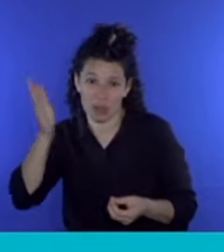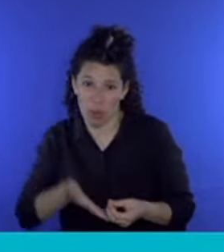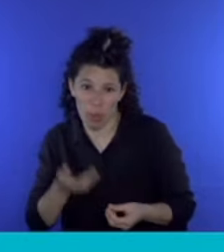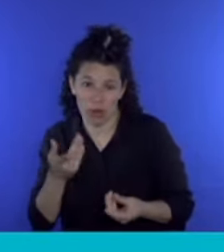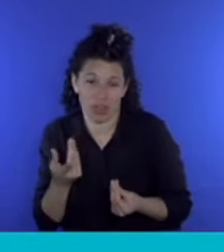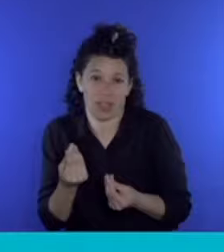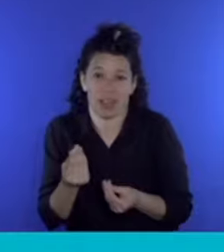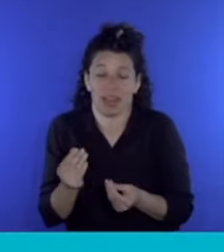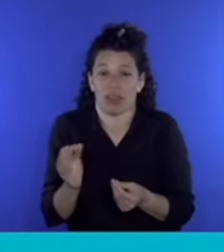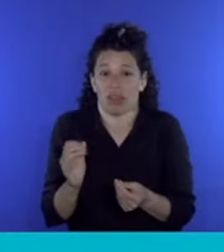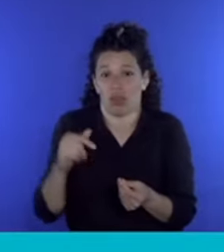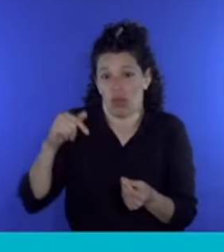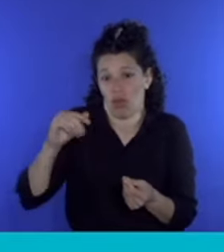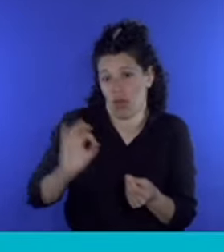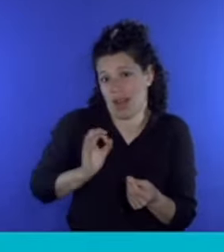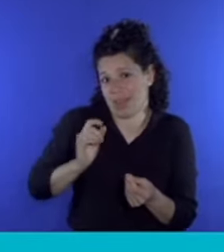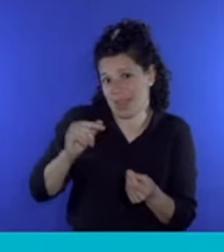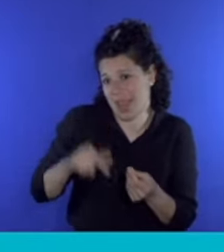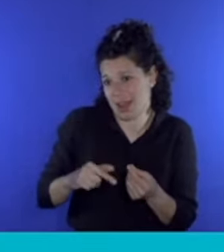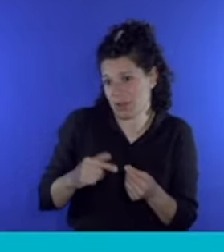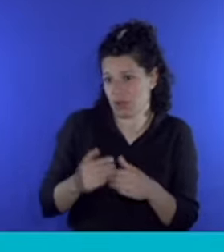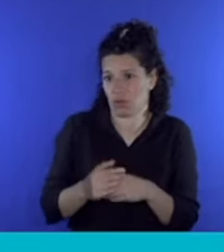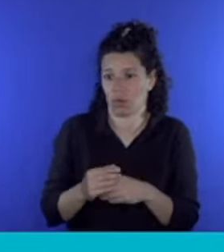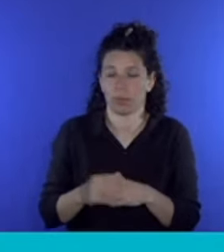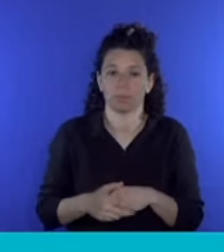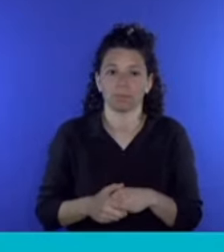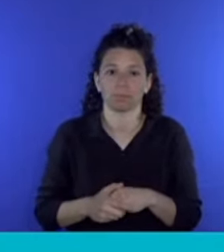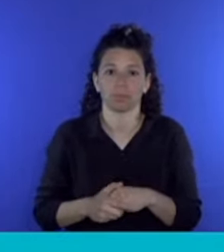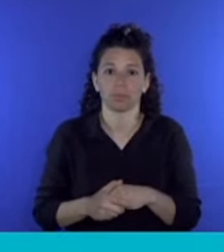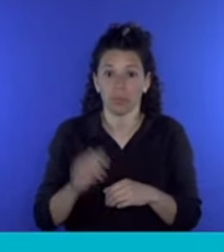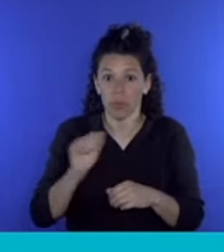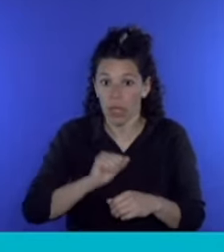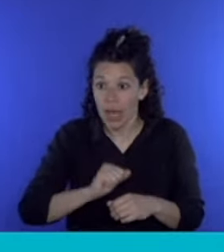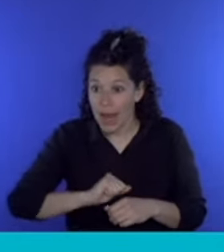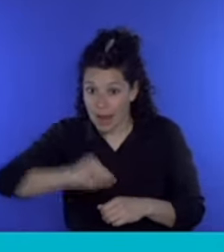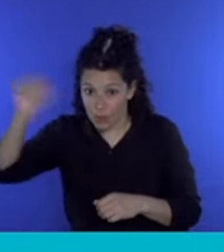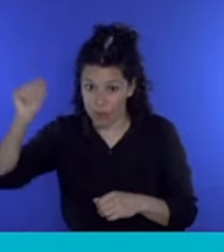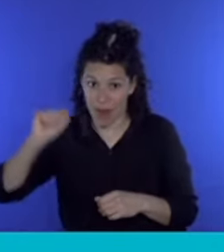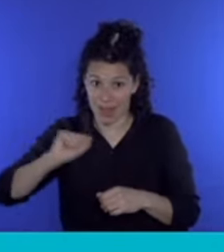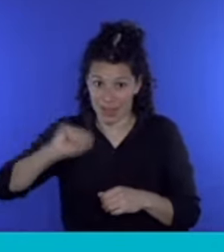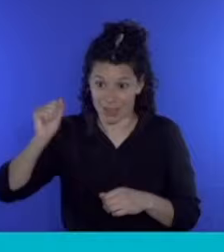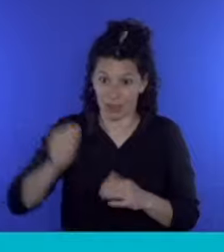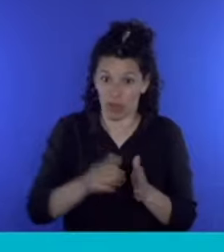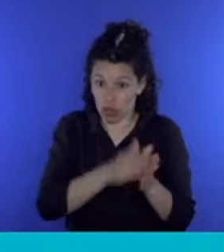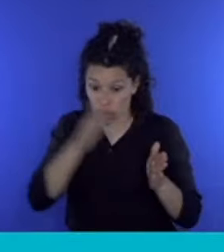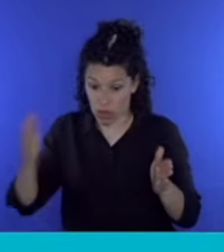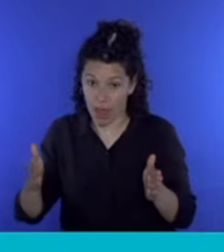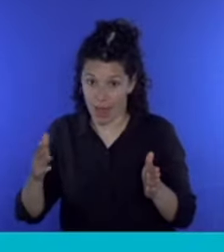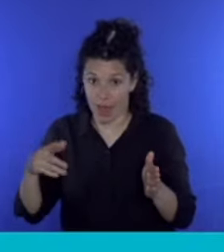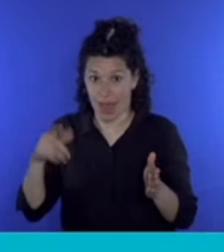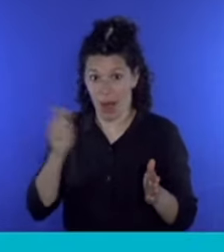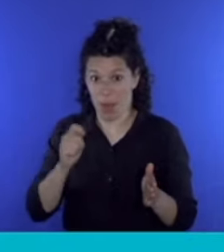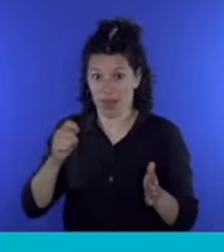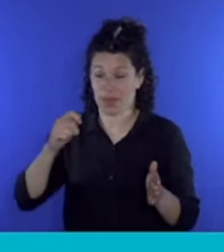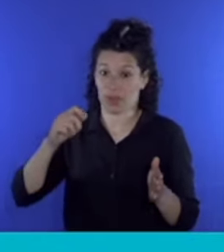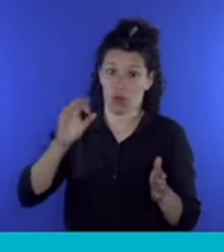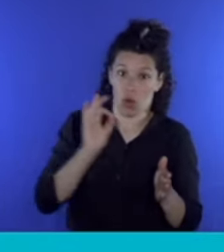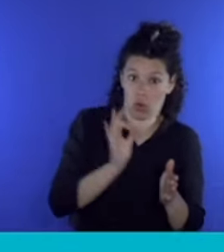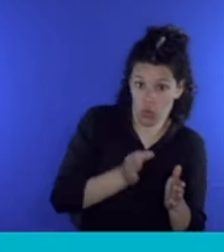2024 cuando la inflación interanual a este mes al mes de octubre de noviembre es de más del